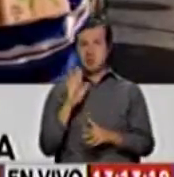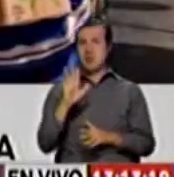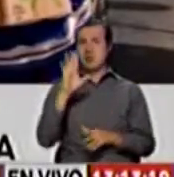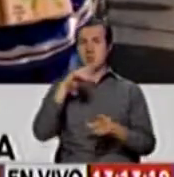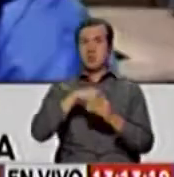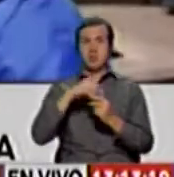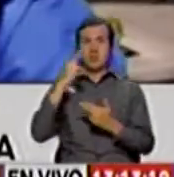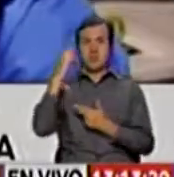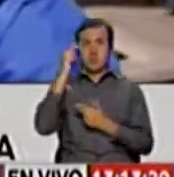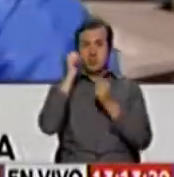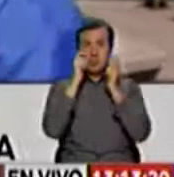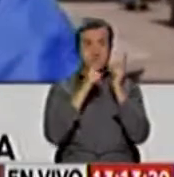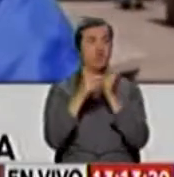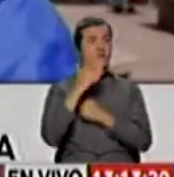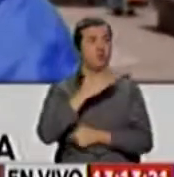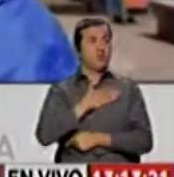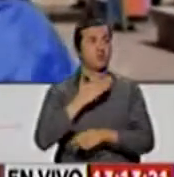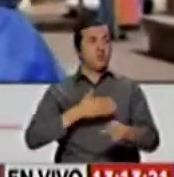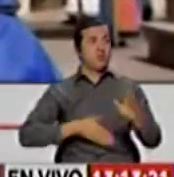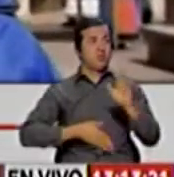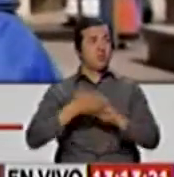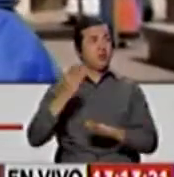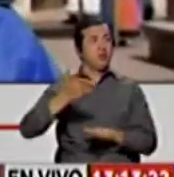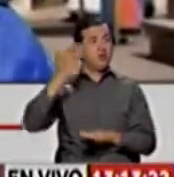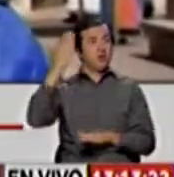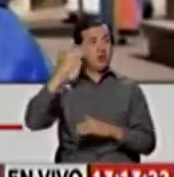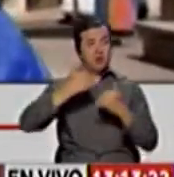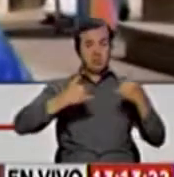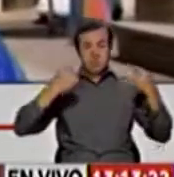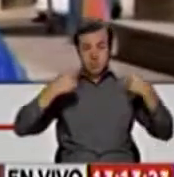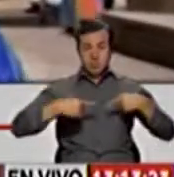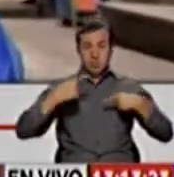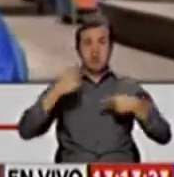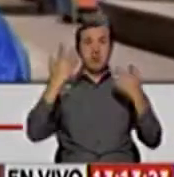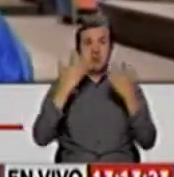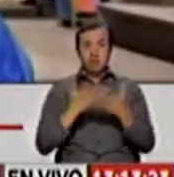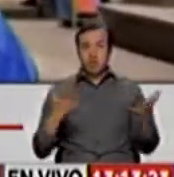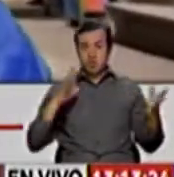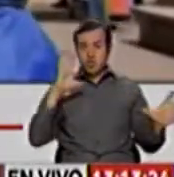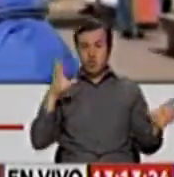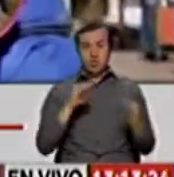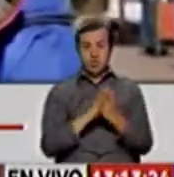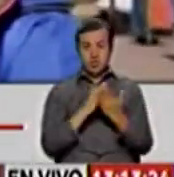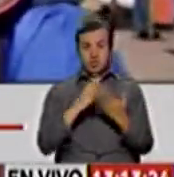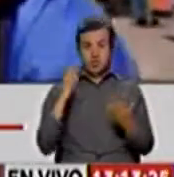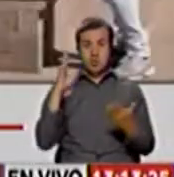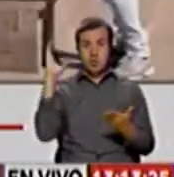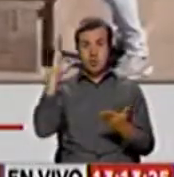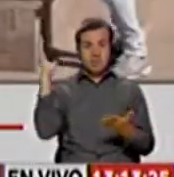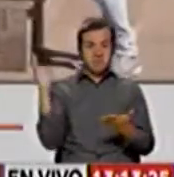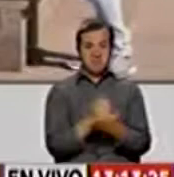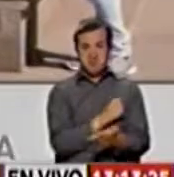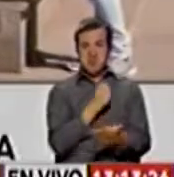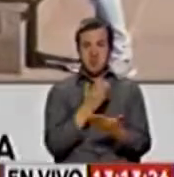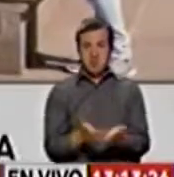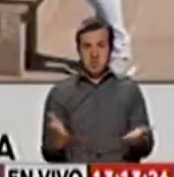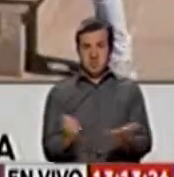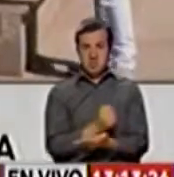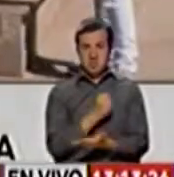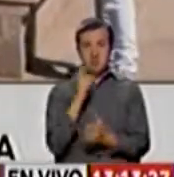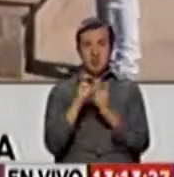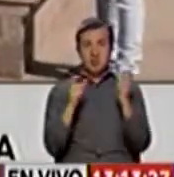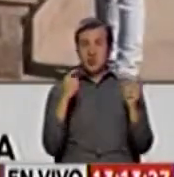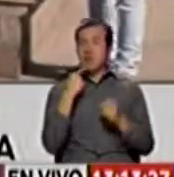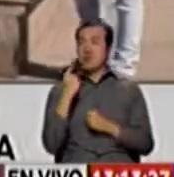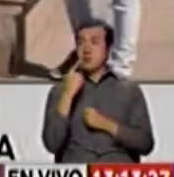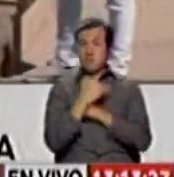Guardia Nacional. Cuando yo salí de allá desde la frontera, a mí me quitaron mis papeles en la frontera con Colombia. Los migrantes desmienten que